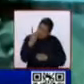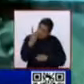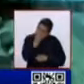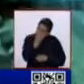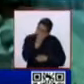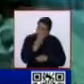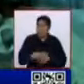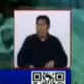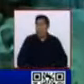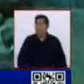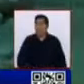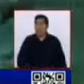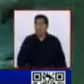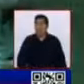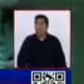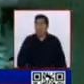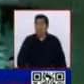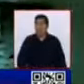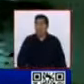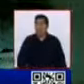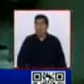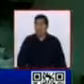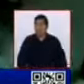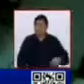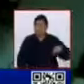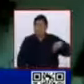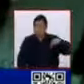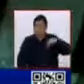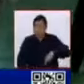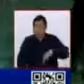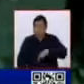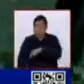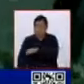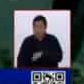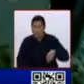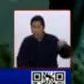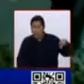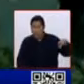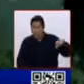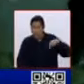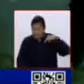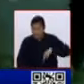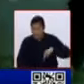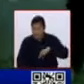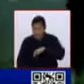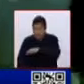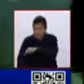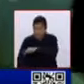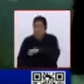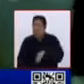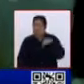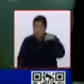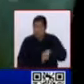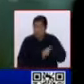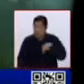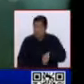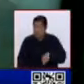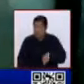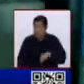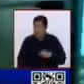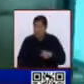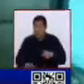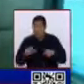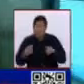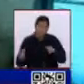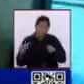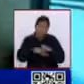juntos. Que salen por aquí las dos figuritas, los dos pequeños hombrecitos, y que aquí miran, otra